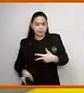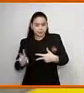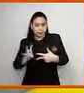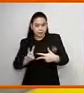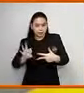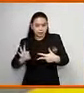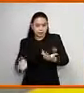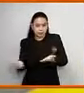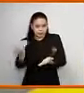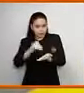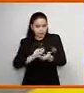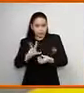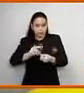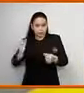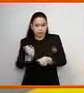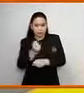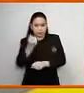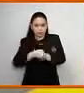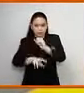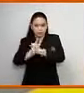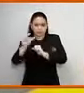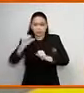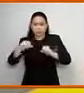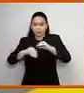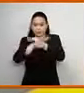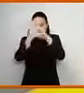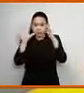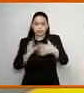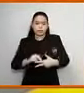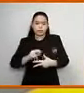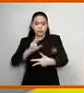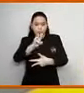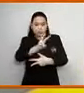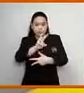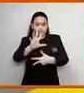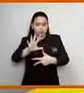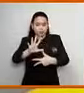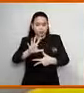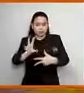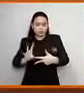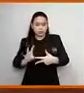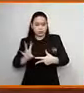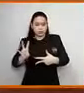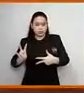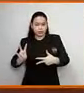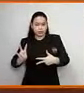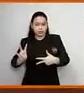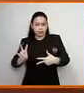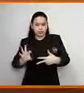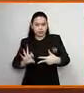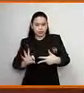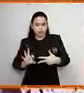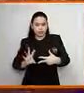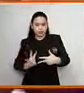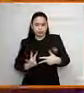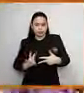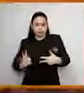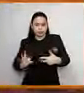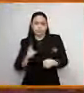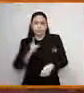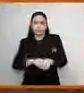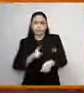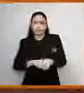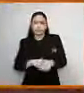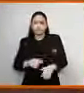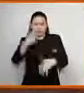79, resultados de Pega 3 esta linda mañana. 25, 77, 79. Llegó el momento de tomar